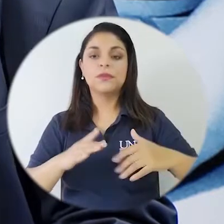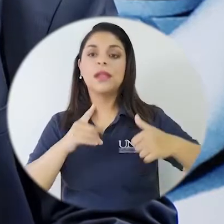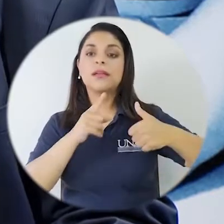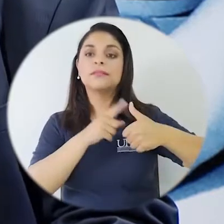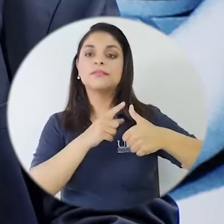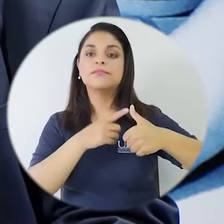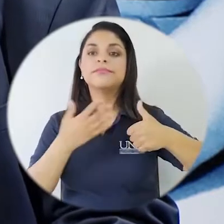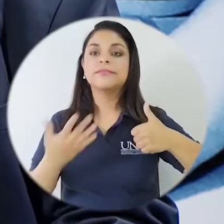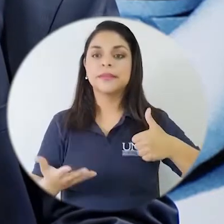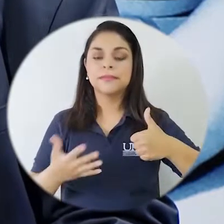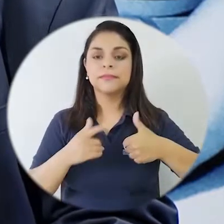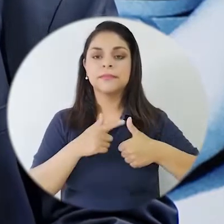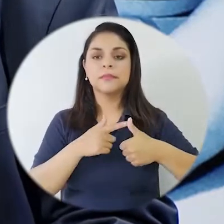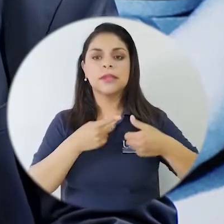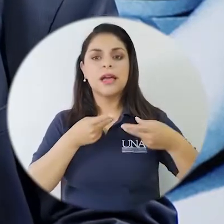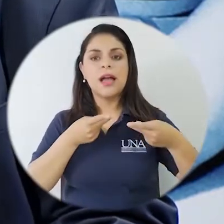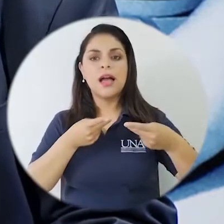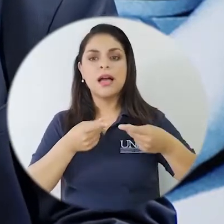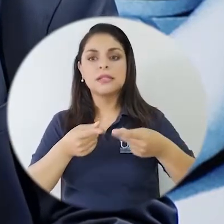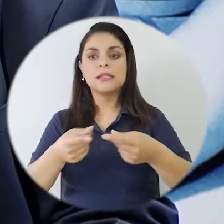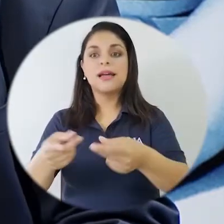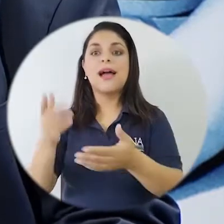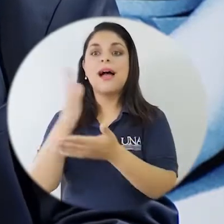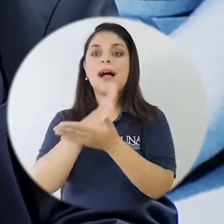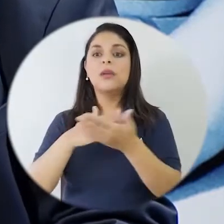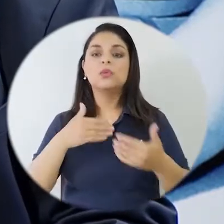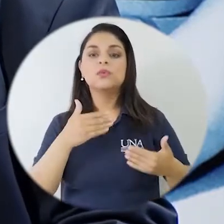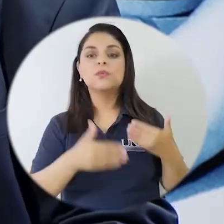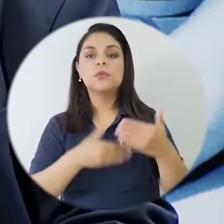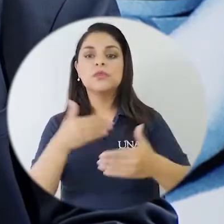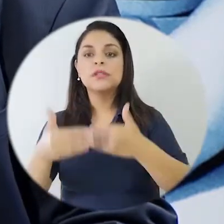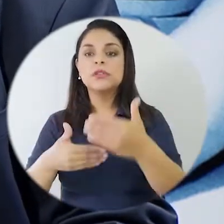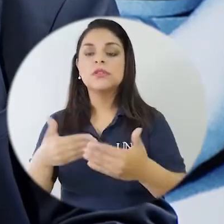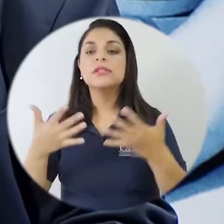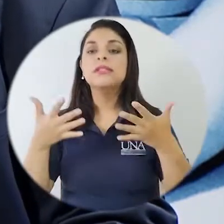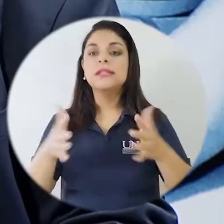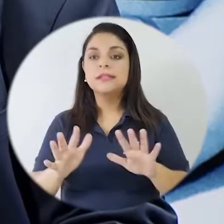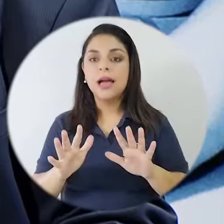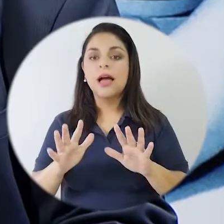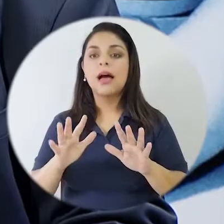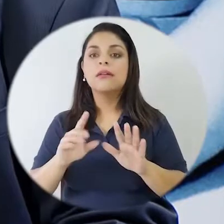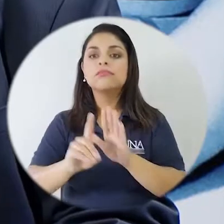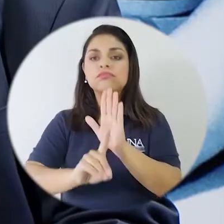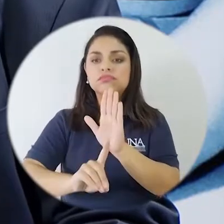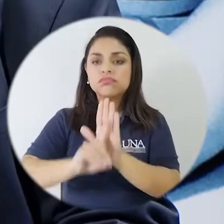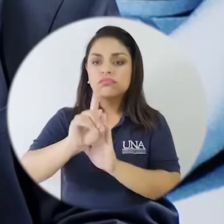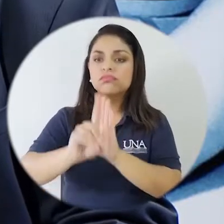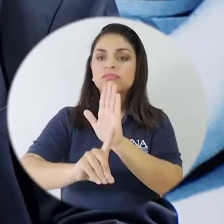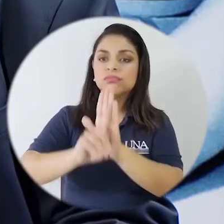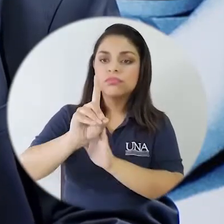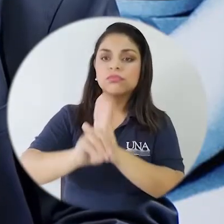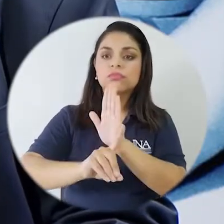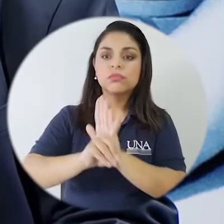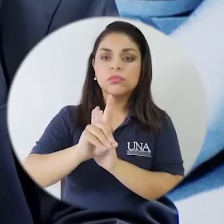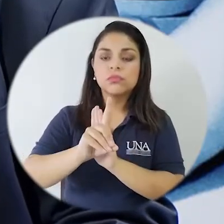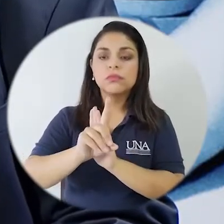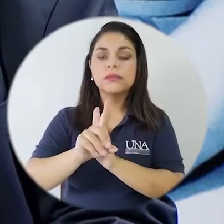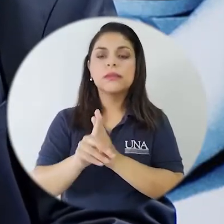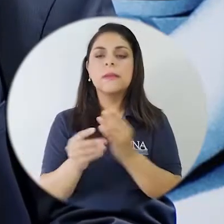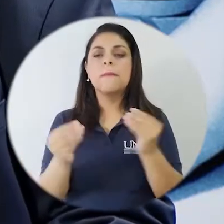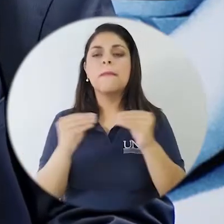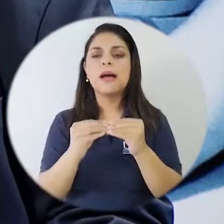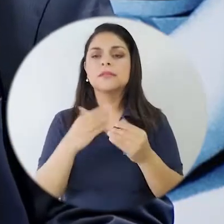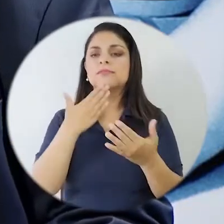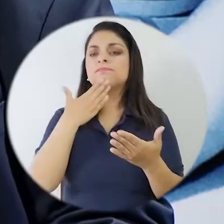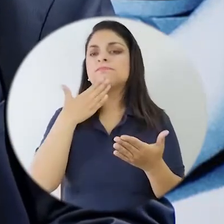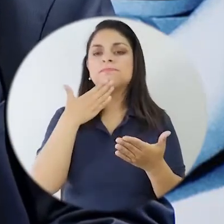lado, ha acelerado algunos procesos que ya se venían desarrollando de cara a hacer mucho más